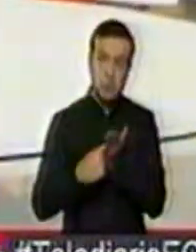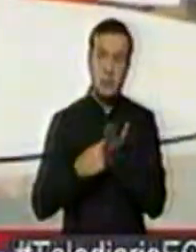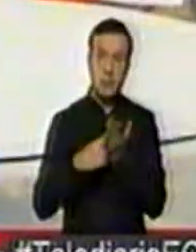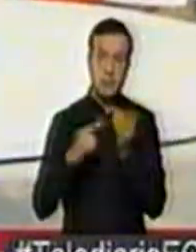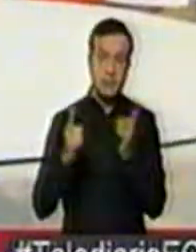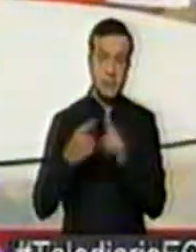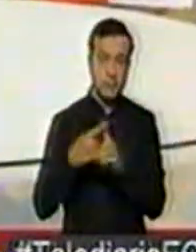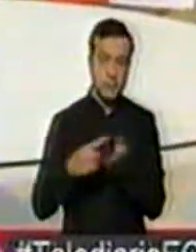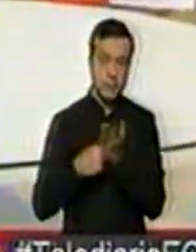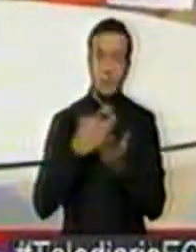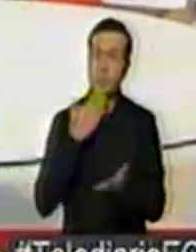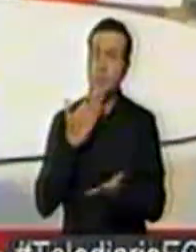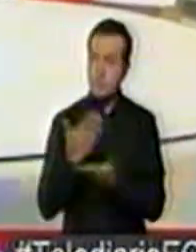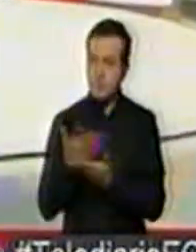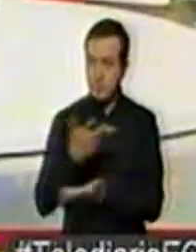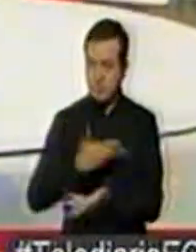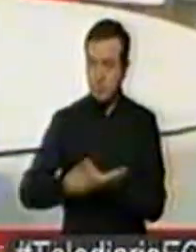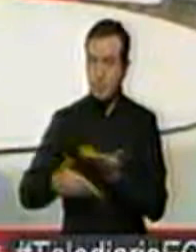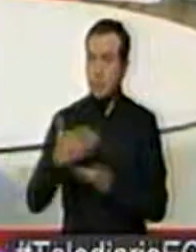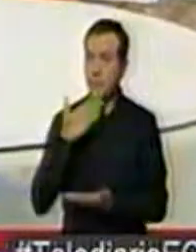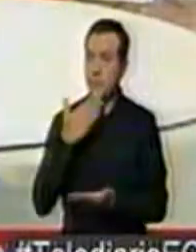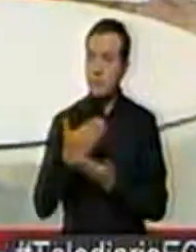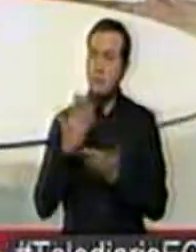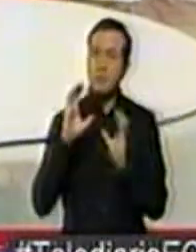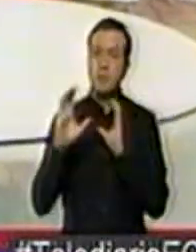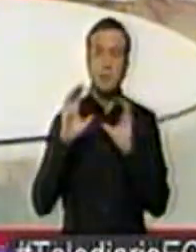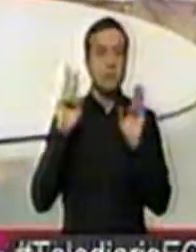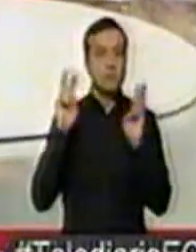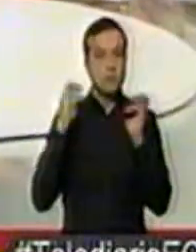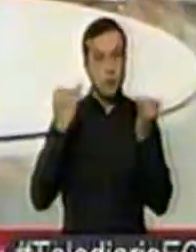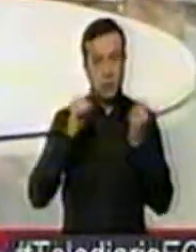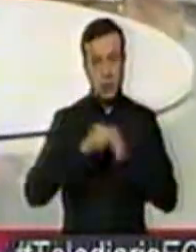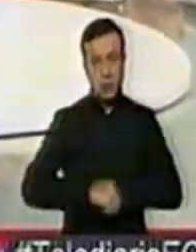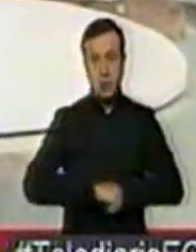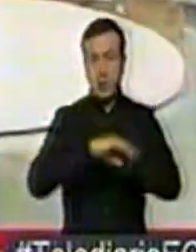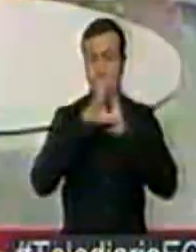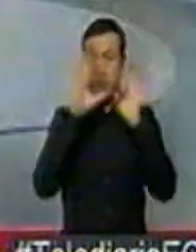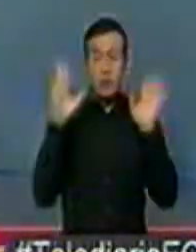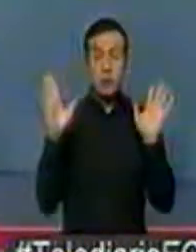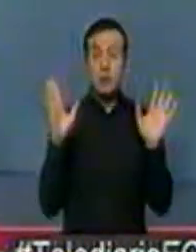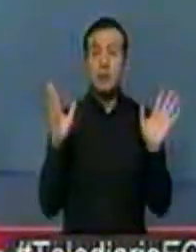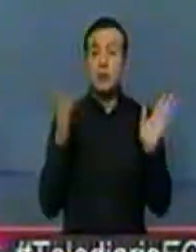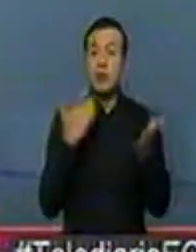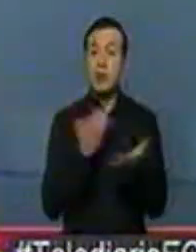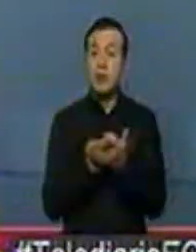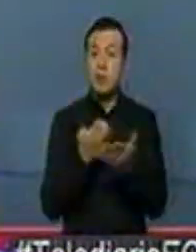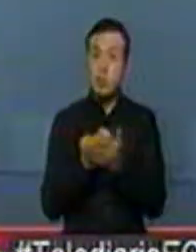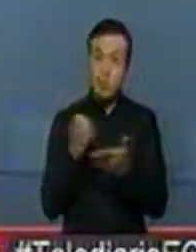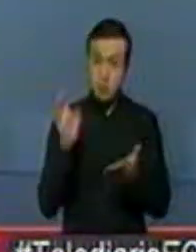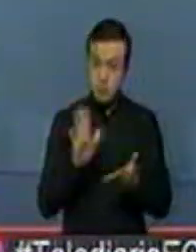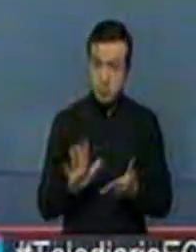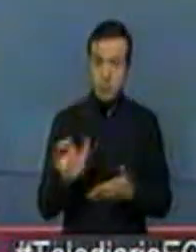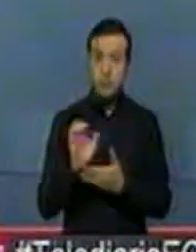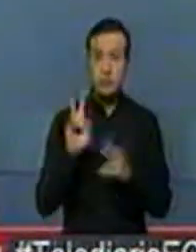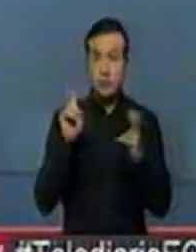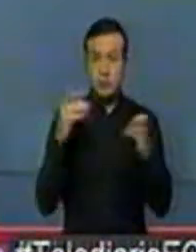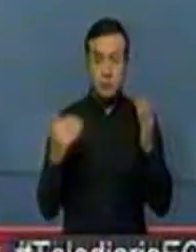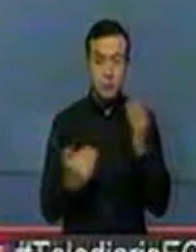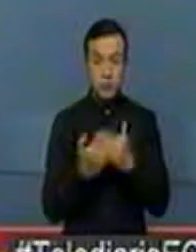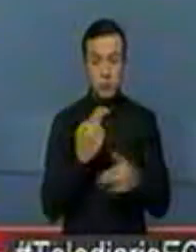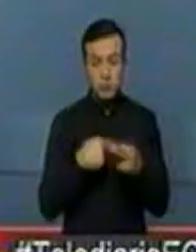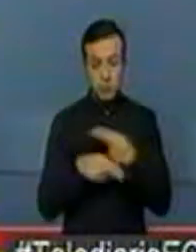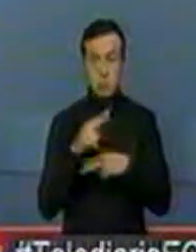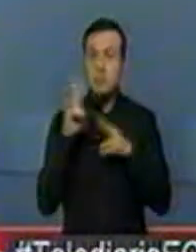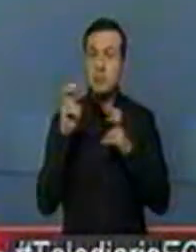primer debate gracias por estar hoy con nosotros venimos hablando de toda esta mañana de lo que implica la economía del país es el tema de emprendimiento el tema de